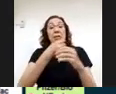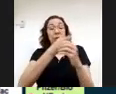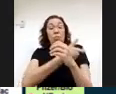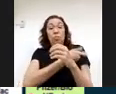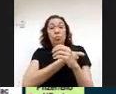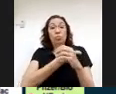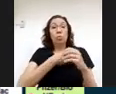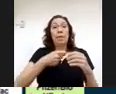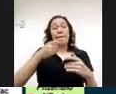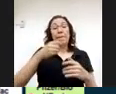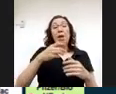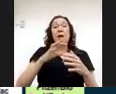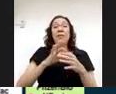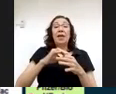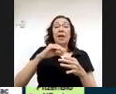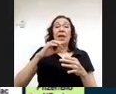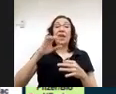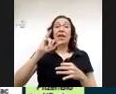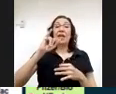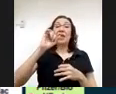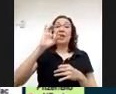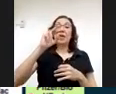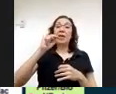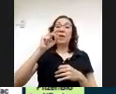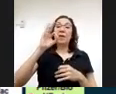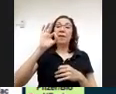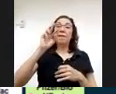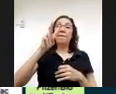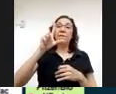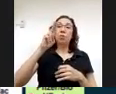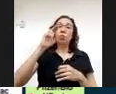influenza, esa es una vacuna inactivada.